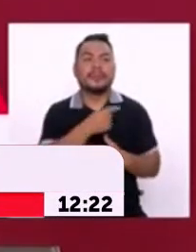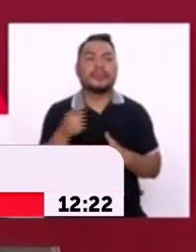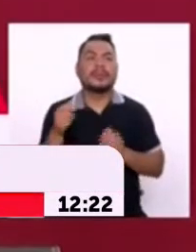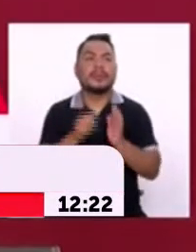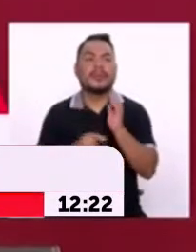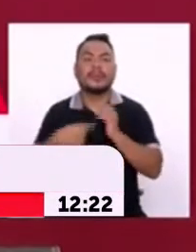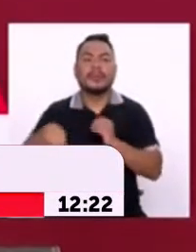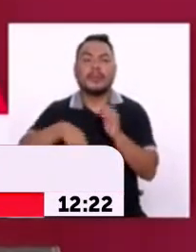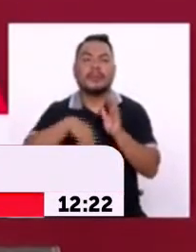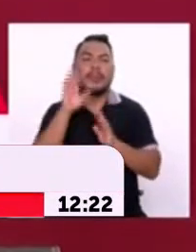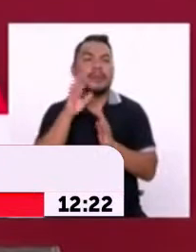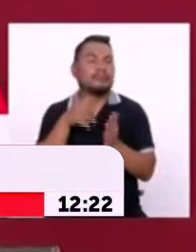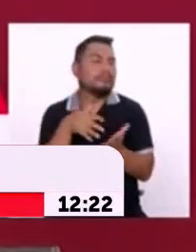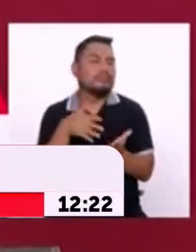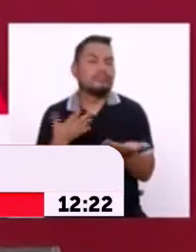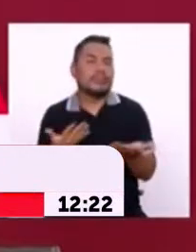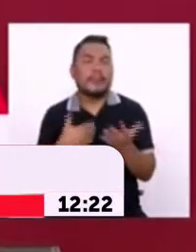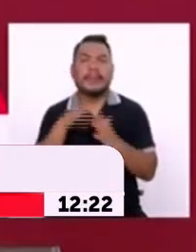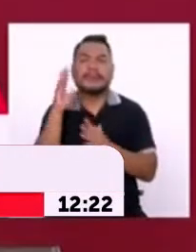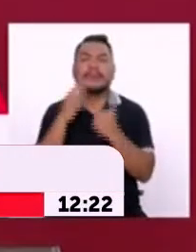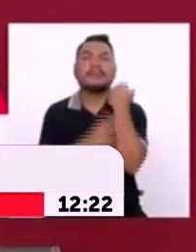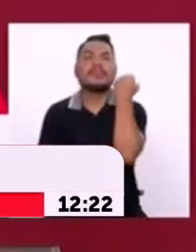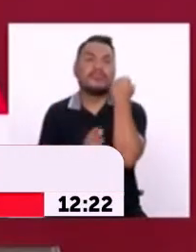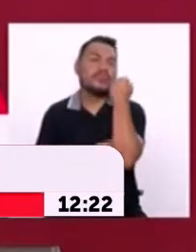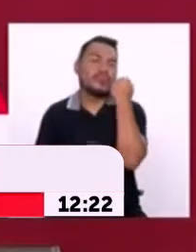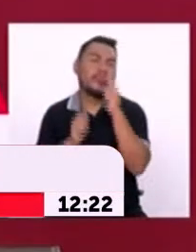a los hermanos más vulnerables,